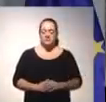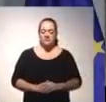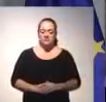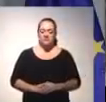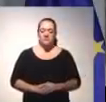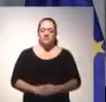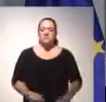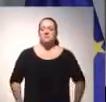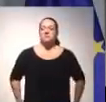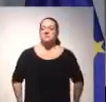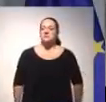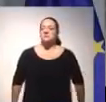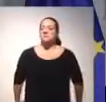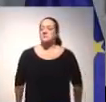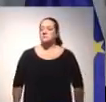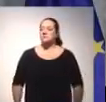A ver.